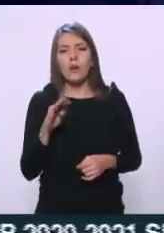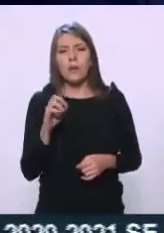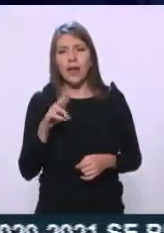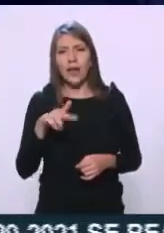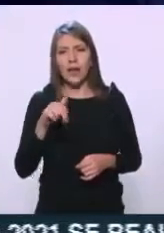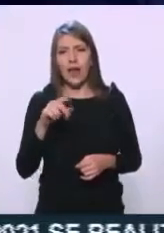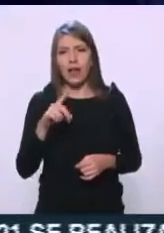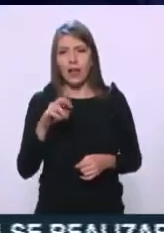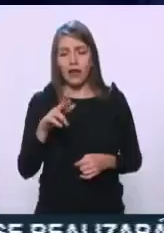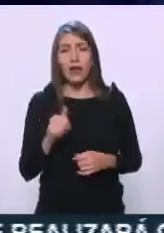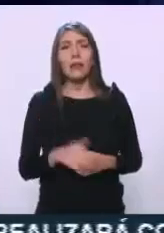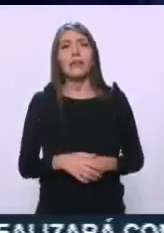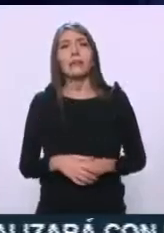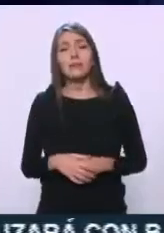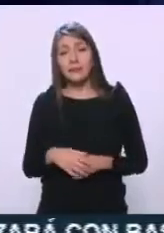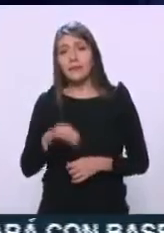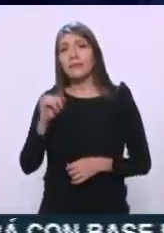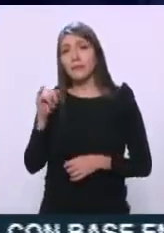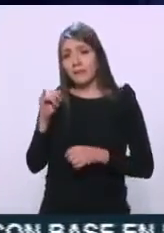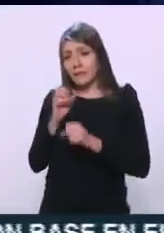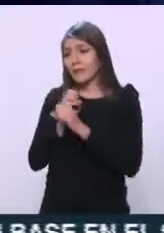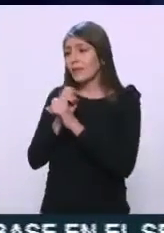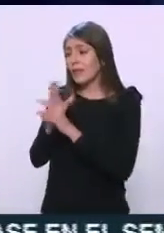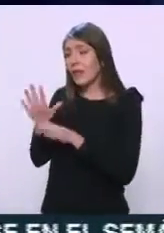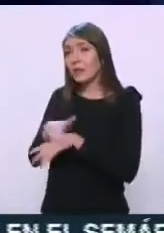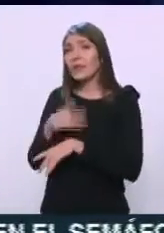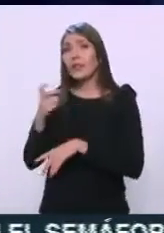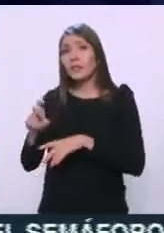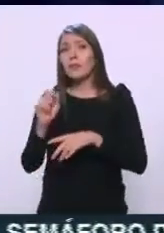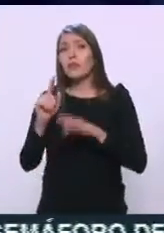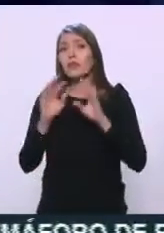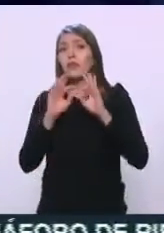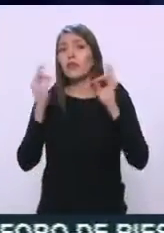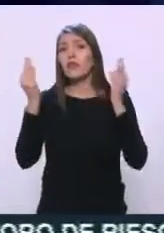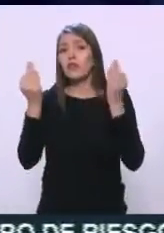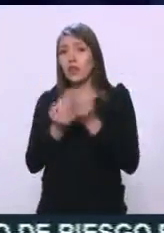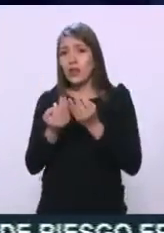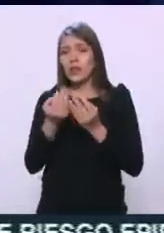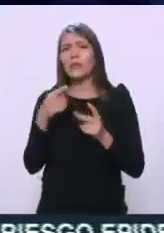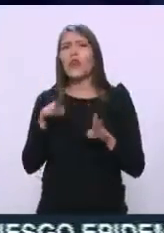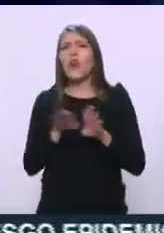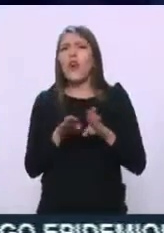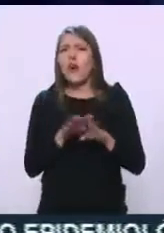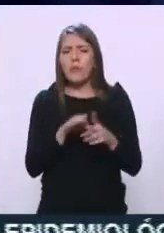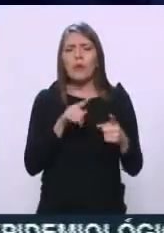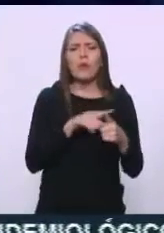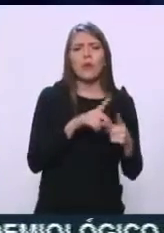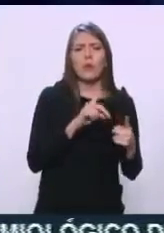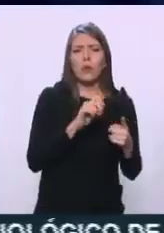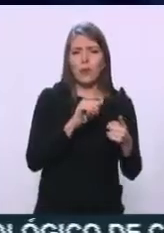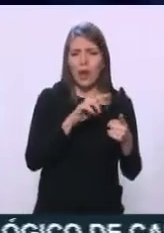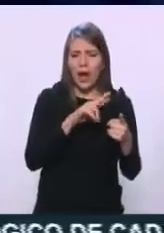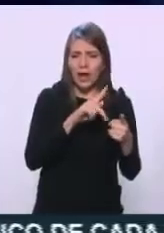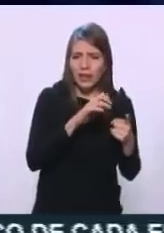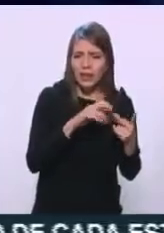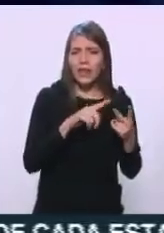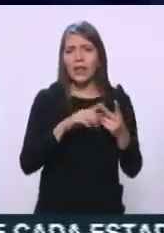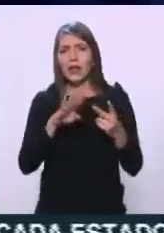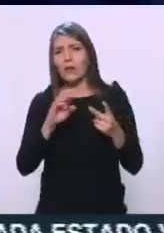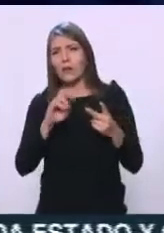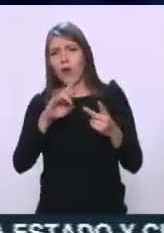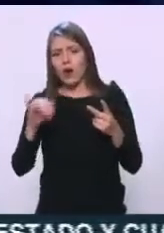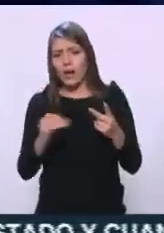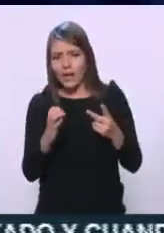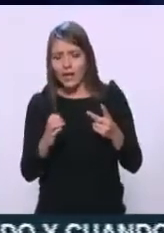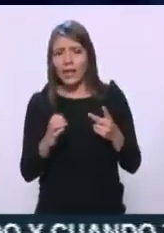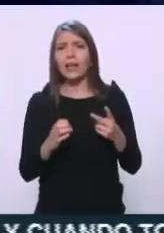cuentas vemos el mismo modo de operar en los Duarte, ¿no?, en los Borge, y algo que yo